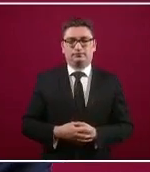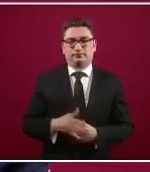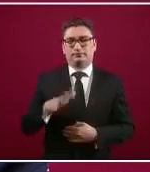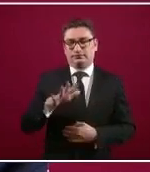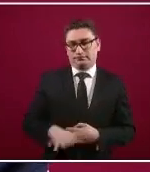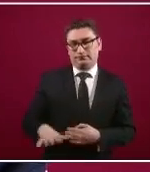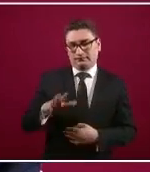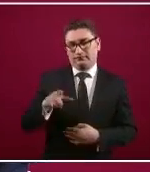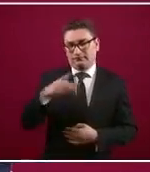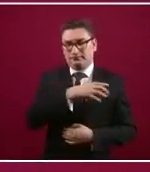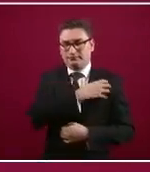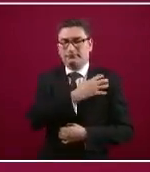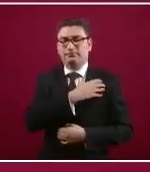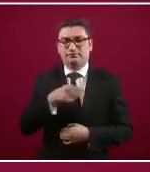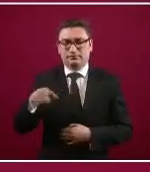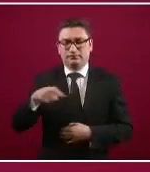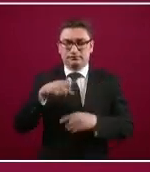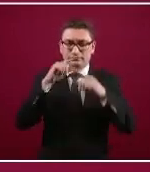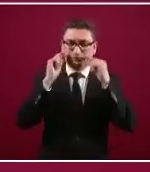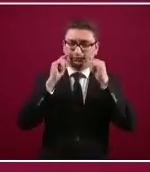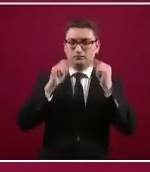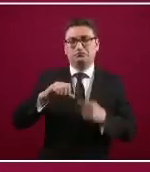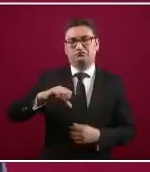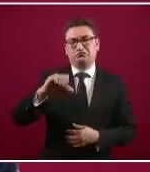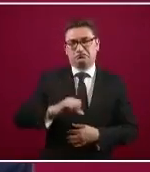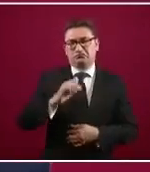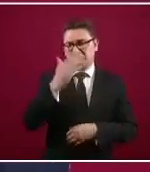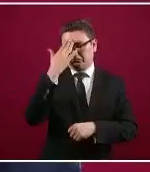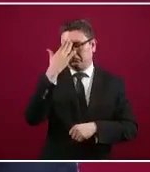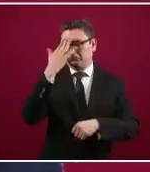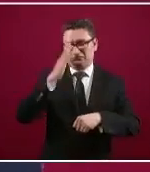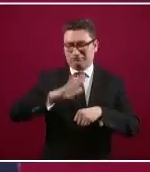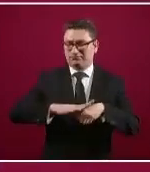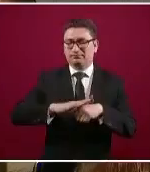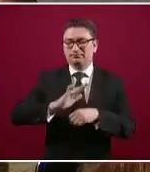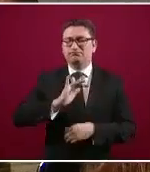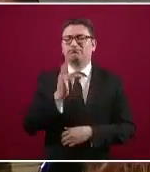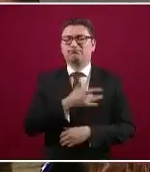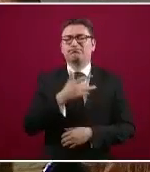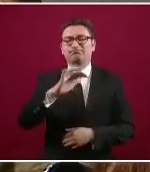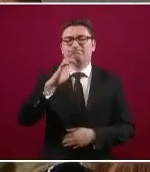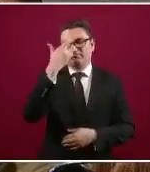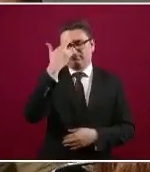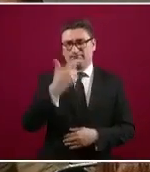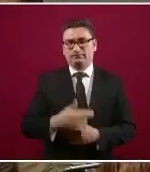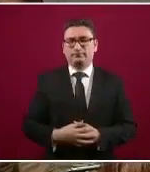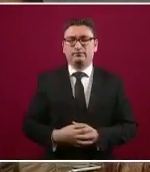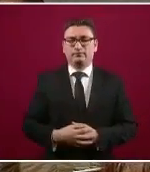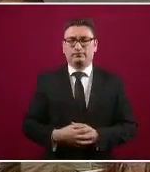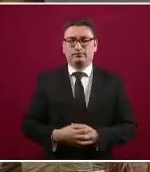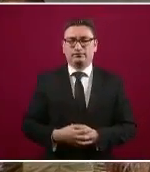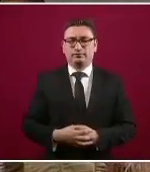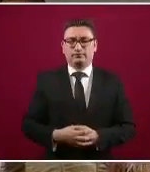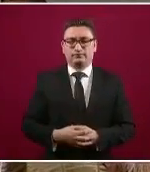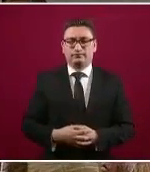general Zapata, que hoy lo recordamos por estar